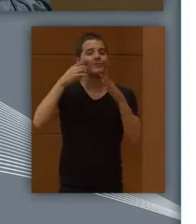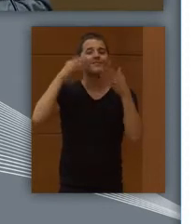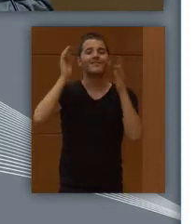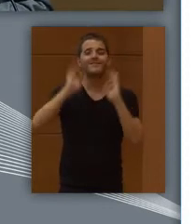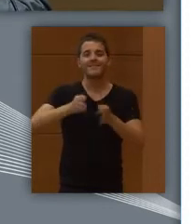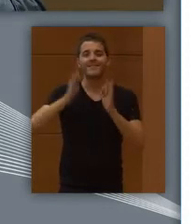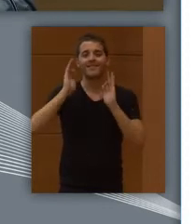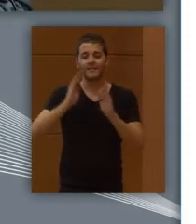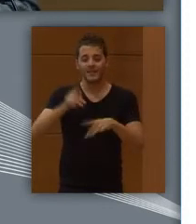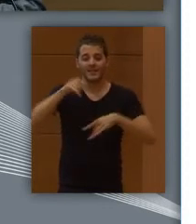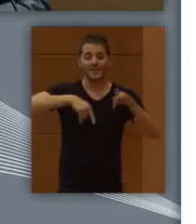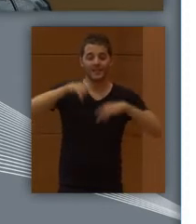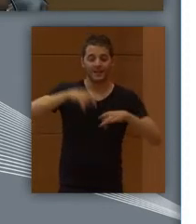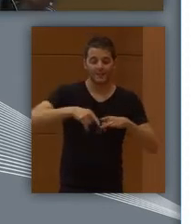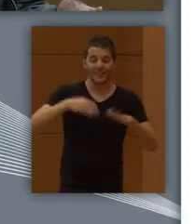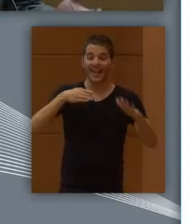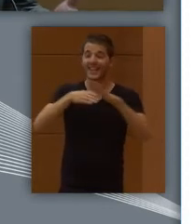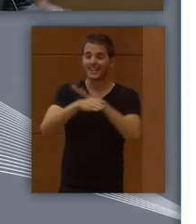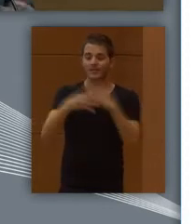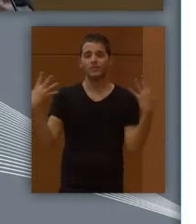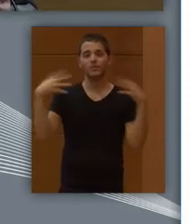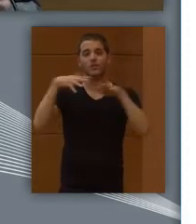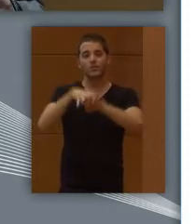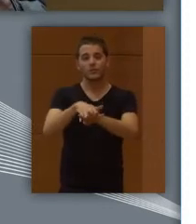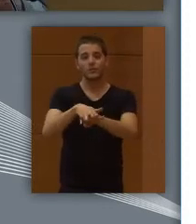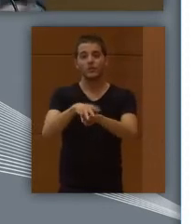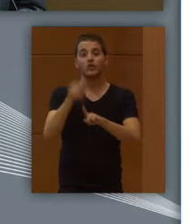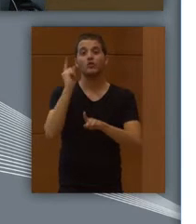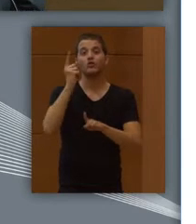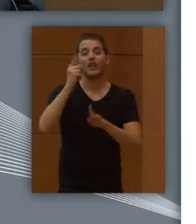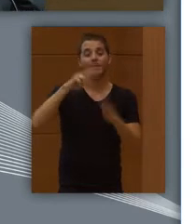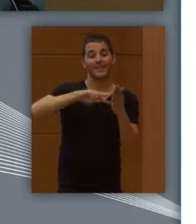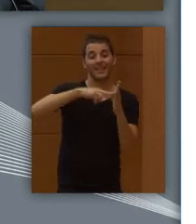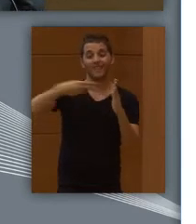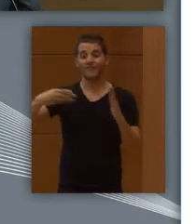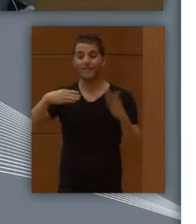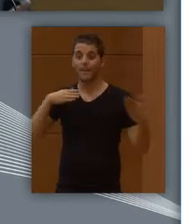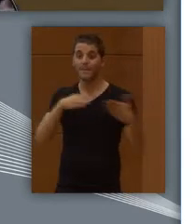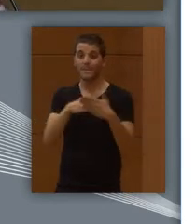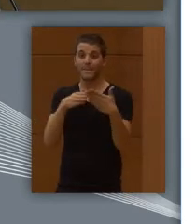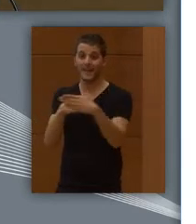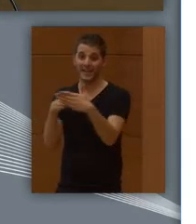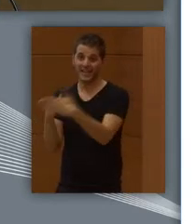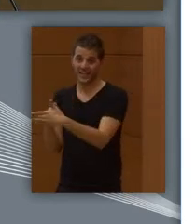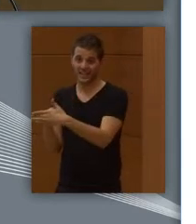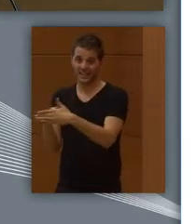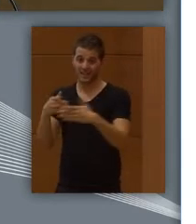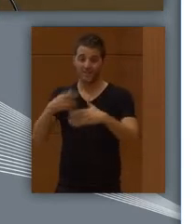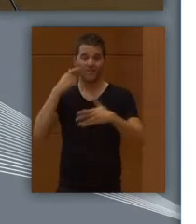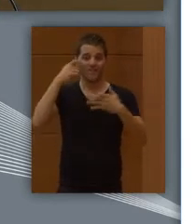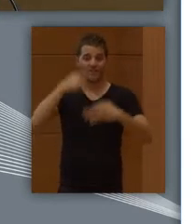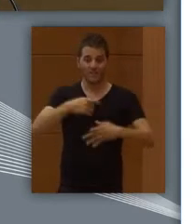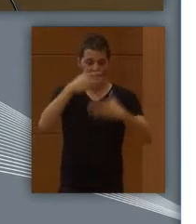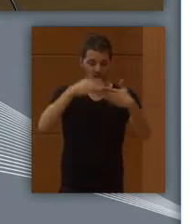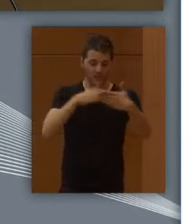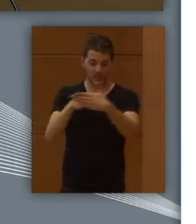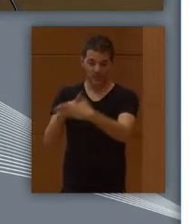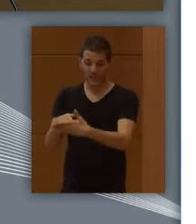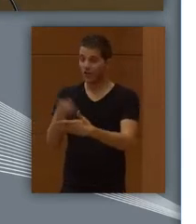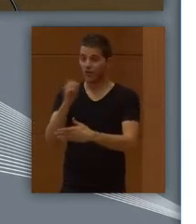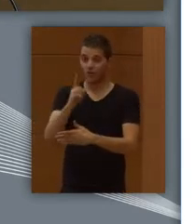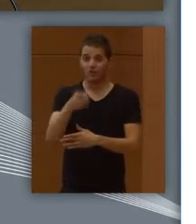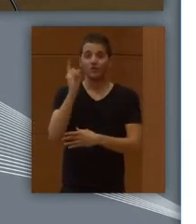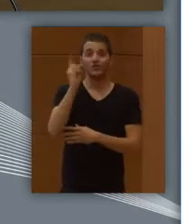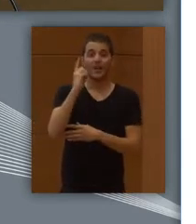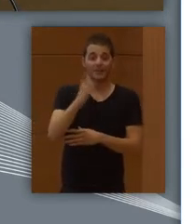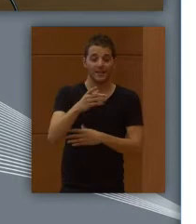sea accesible e inclusivo, no hay solo que resolver las barreras arquitectónicas, no solo hay que resolver las barreras